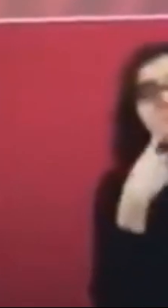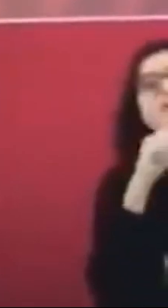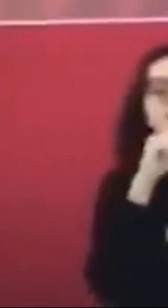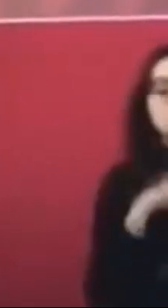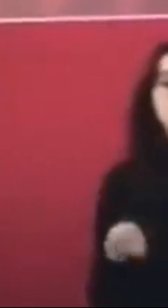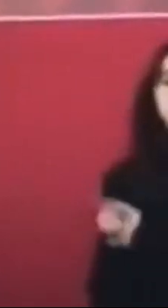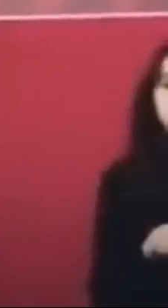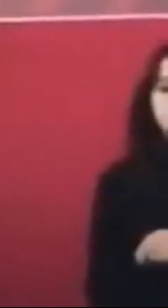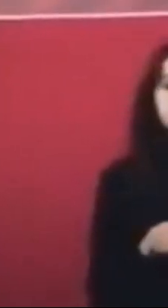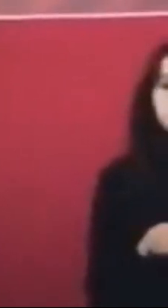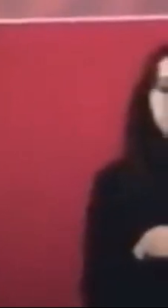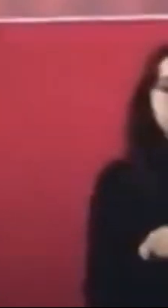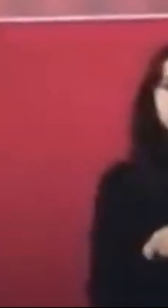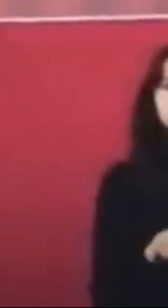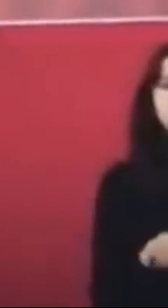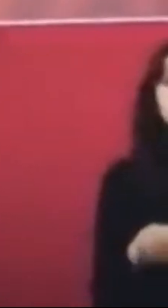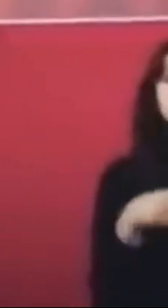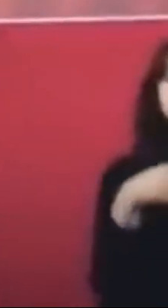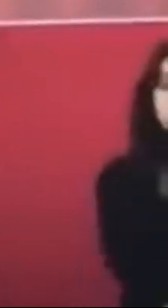si actuaron